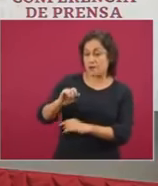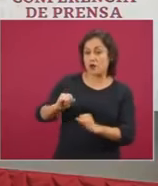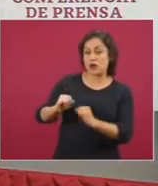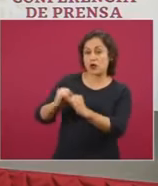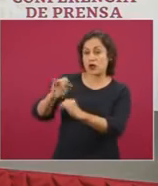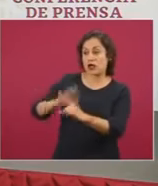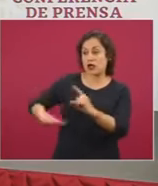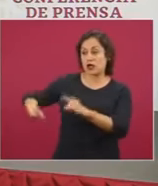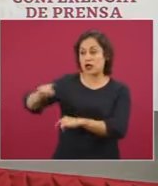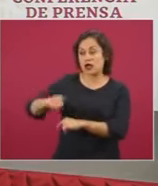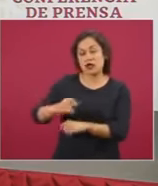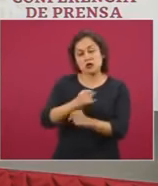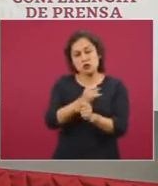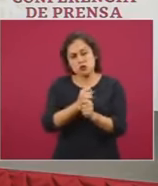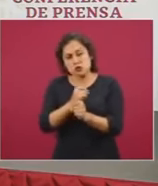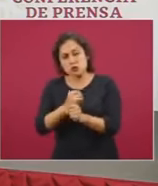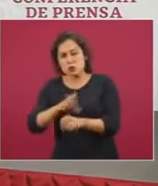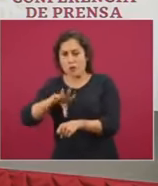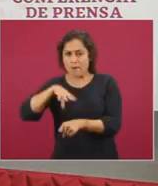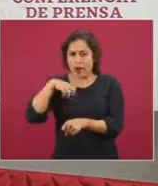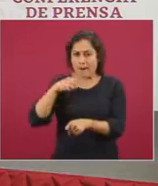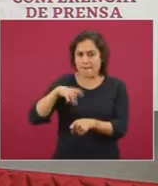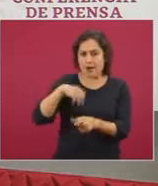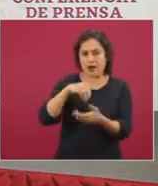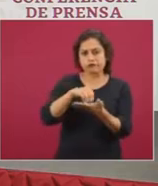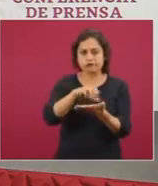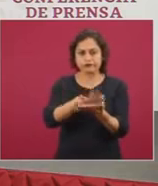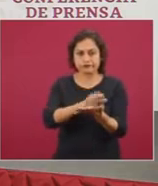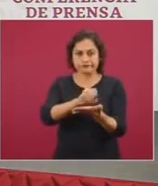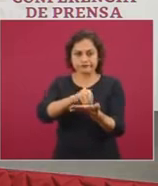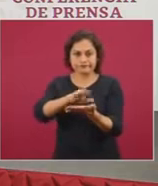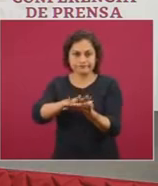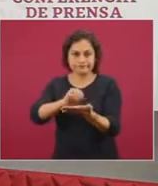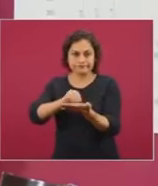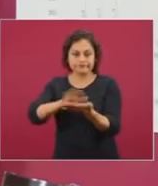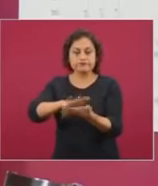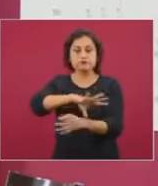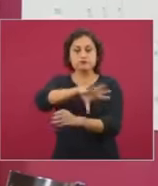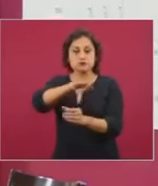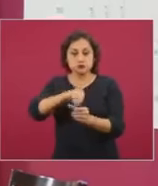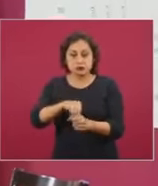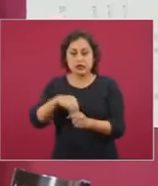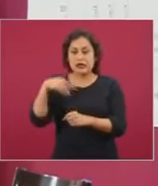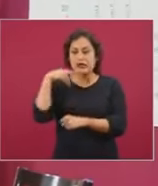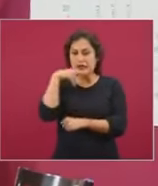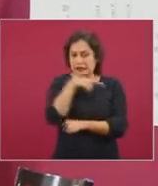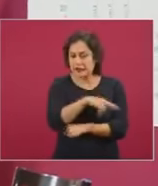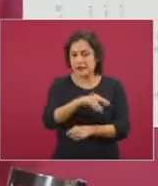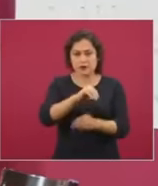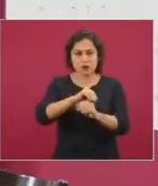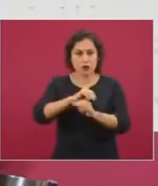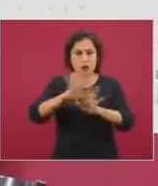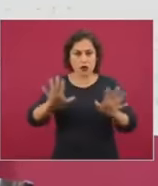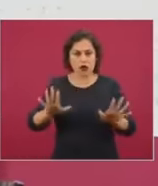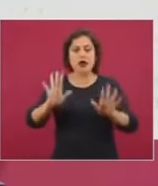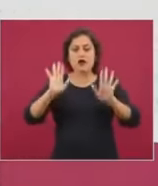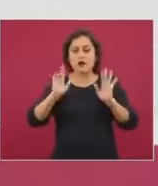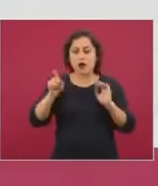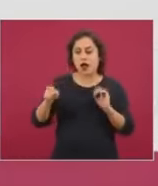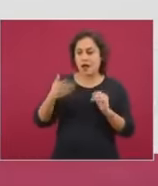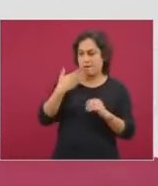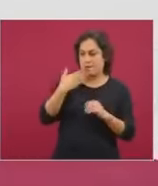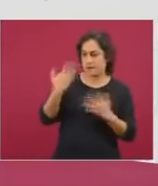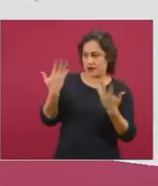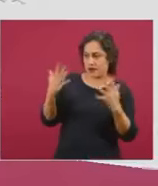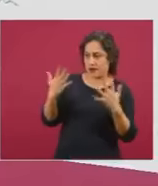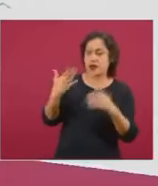entidades para tener un registro más completo, más claro, más rápido, es muy importante y se ha logrado,